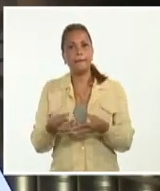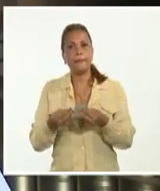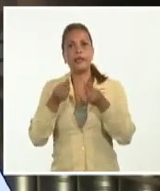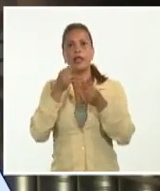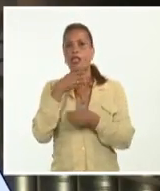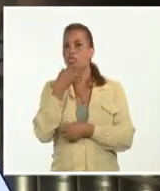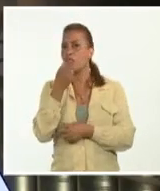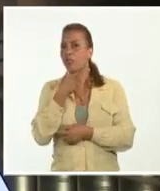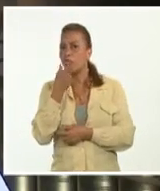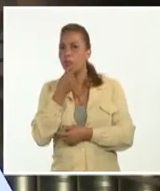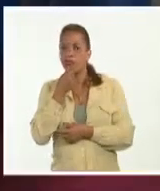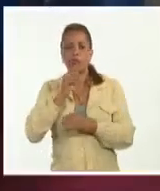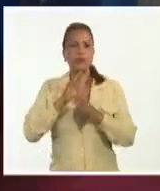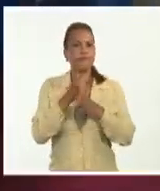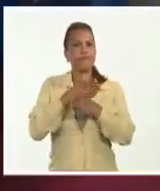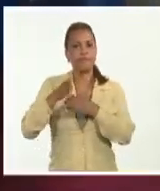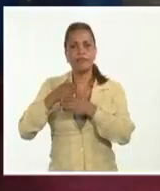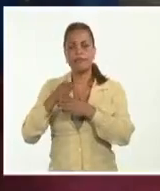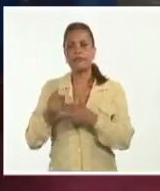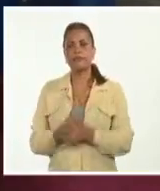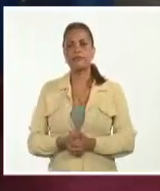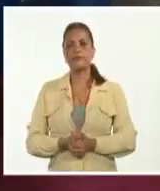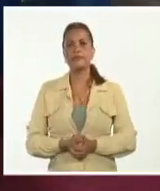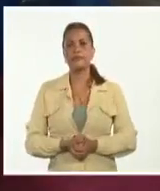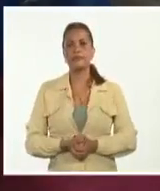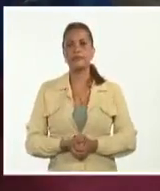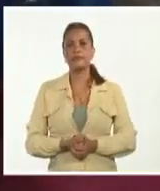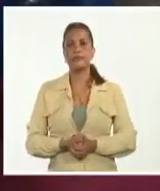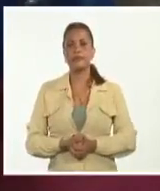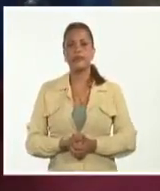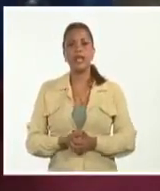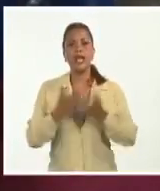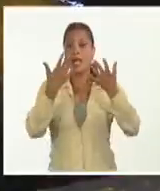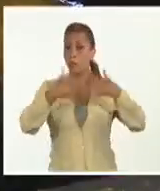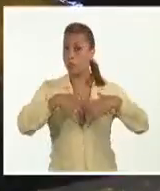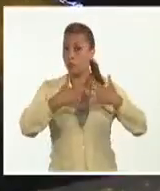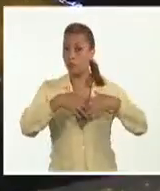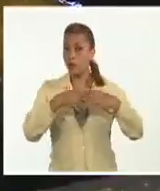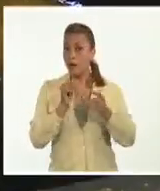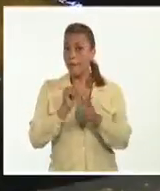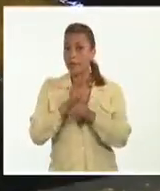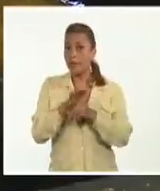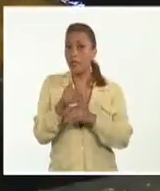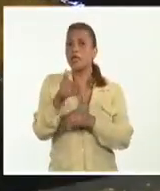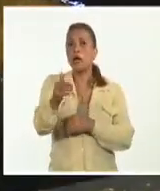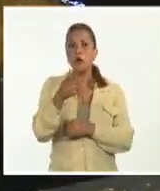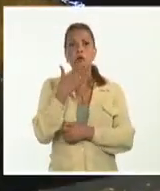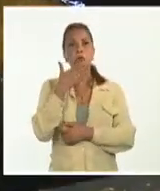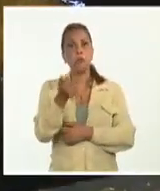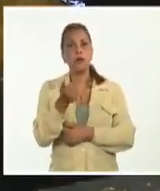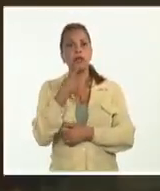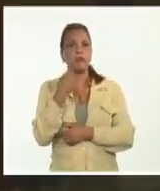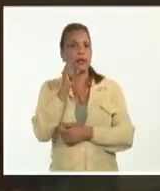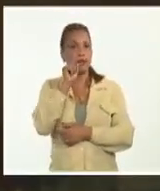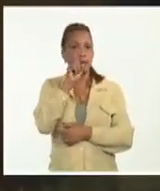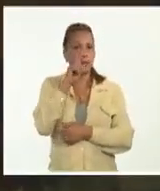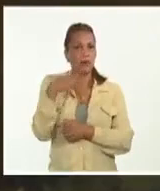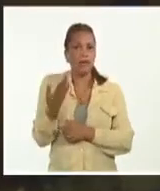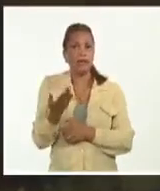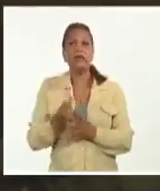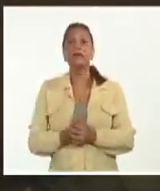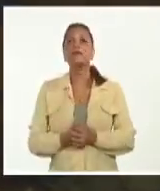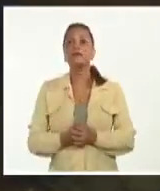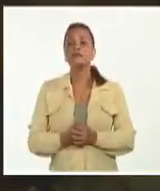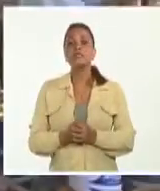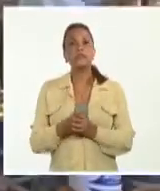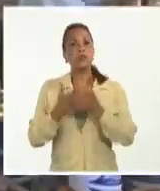y otros derivados el encadenamiento productivo abre nuevos caminos que tienen como fin el incremento de las producciones de